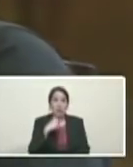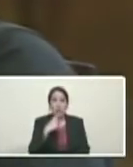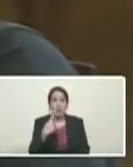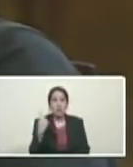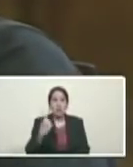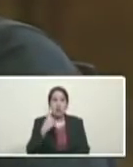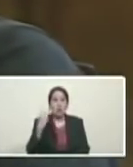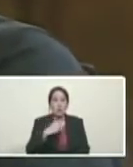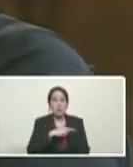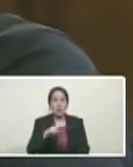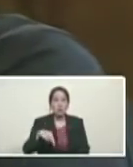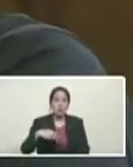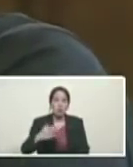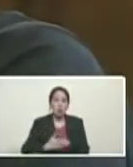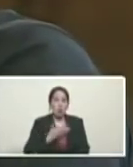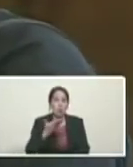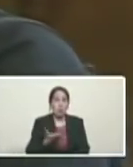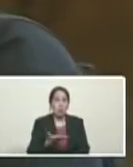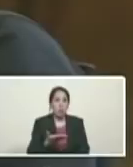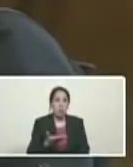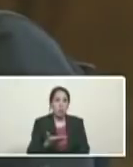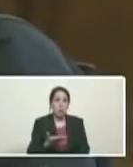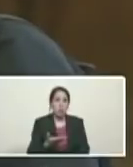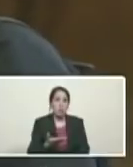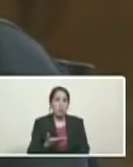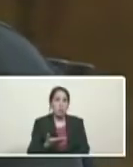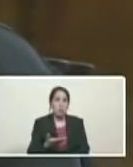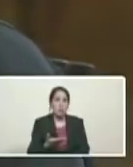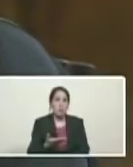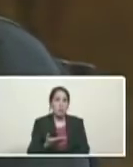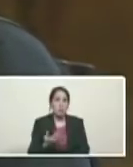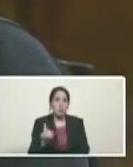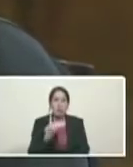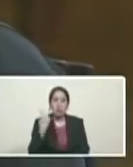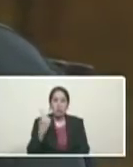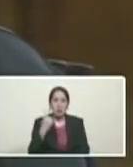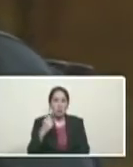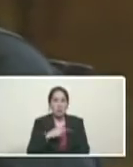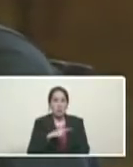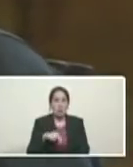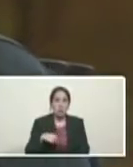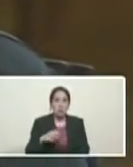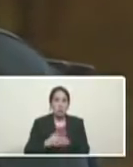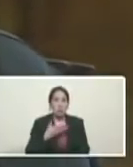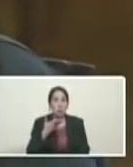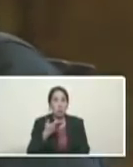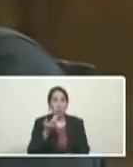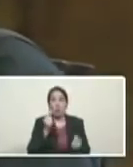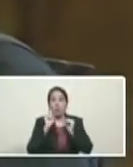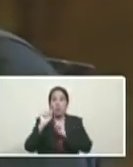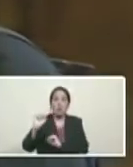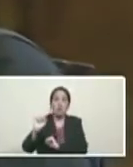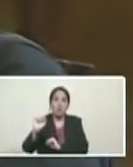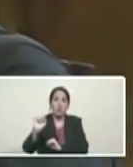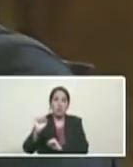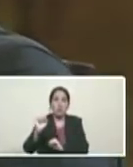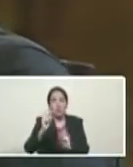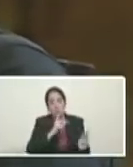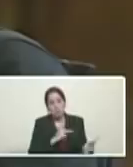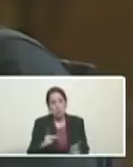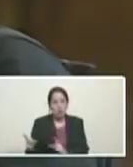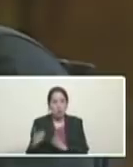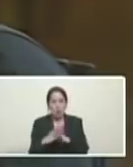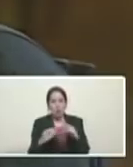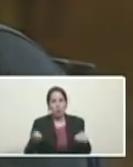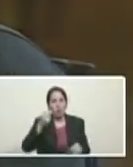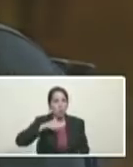nosotros podemos solo nosotros somos somos nosotros somos efe esta parte es nuestra y la vamos a defender así que invitamos a todo